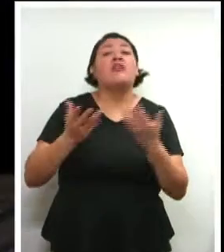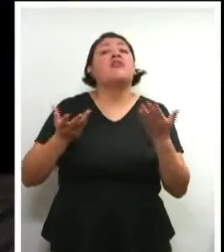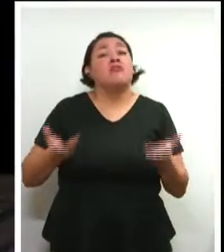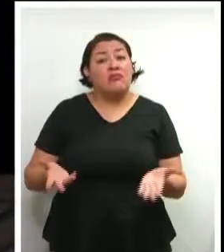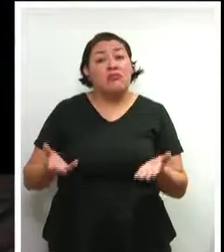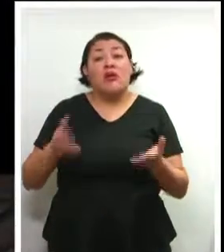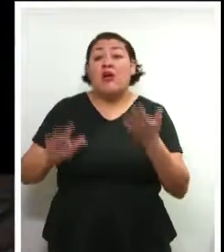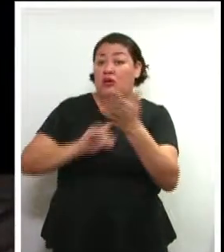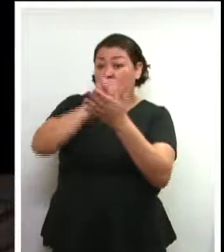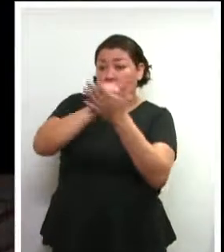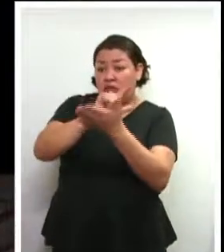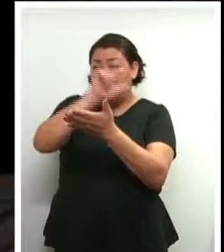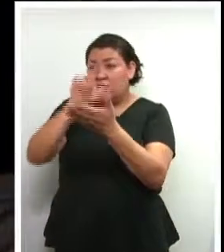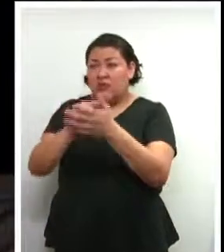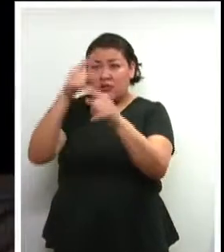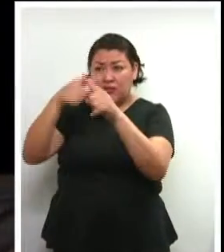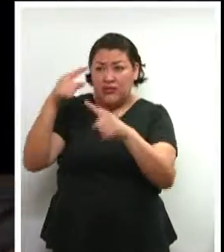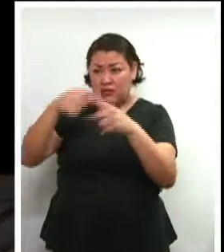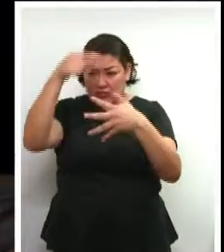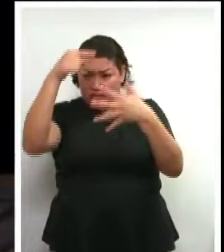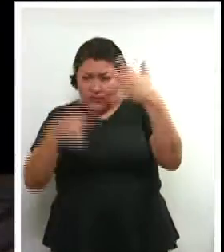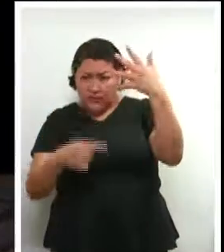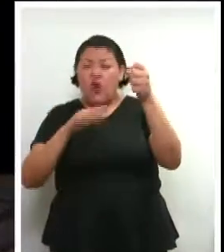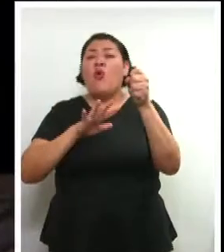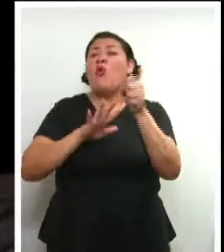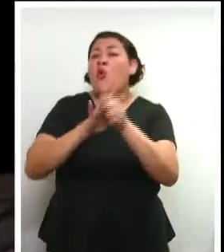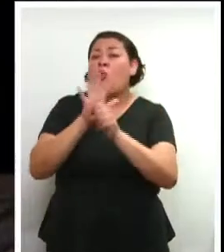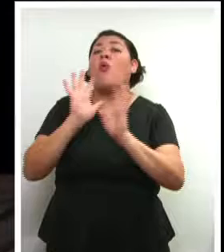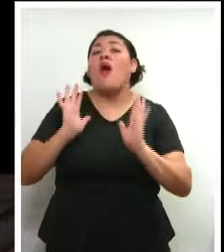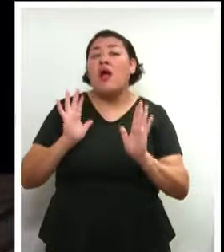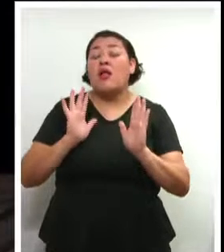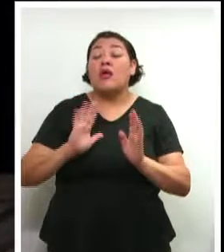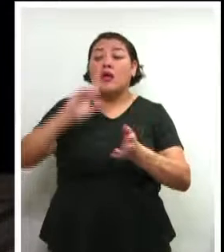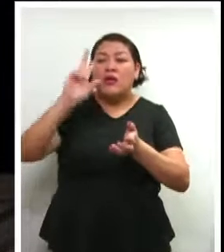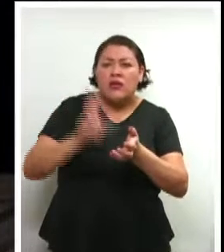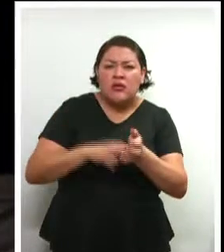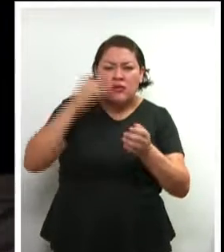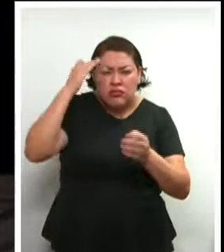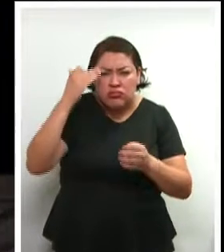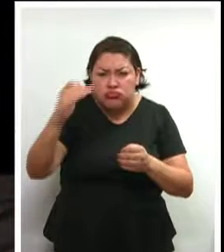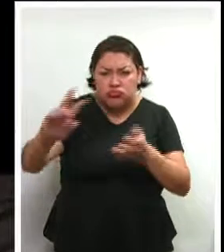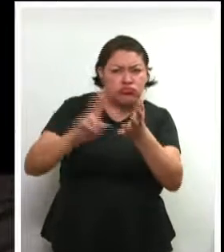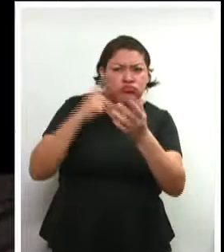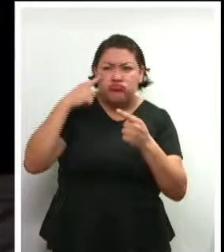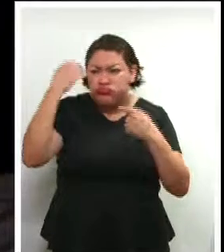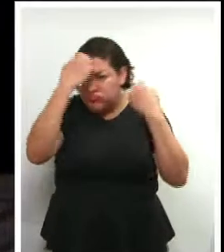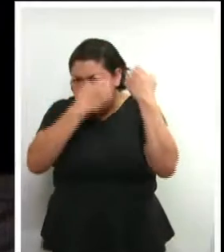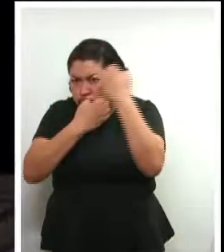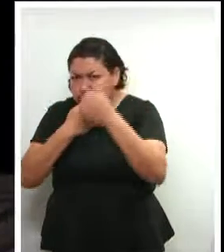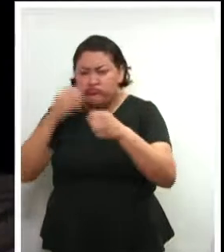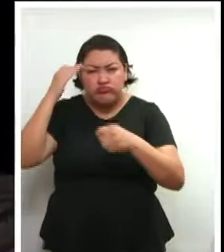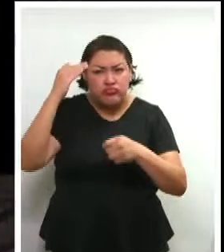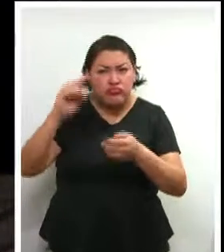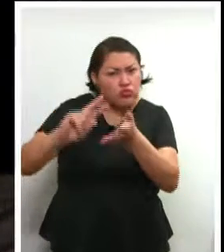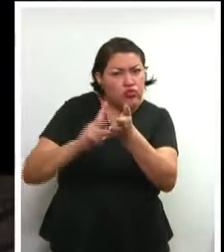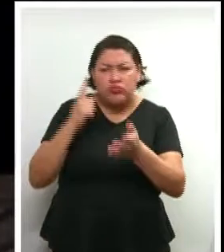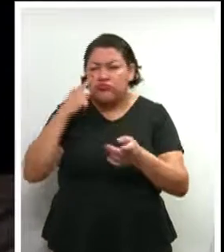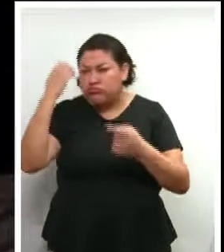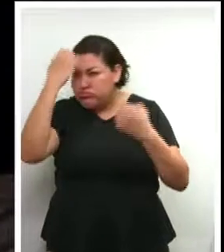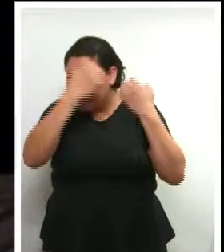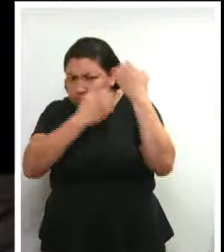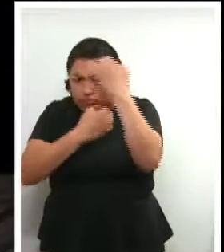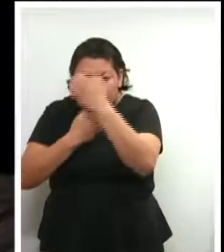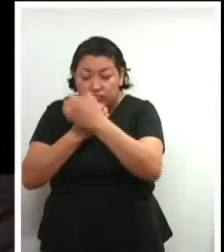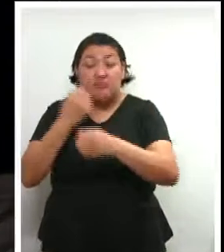normativo general en la ciudad y, por lo tanto, con periodicidad, hacer una evaluación respecto de la eficacia de